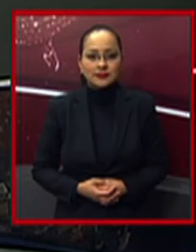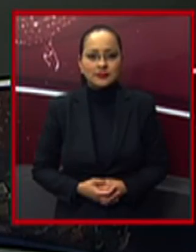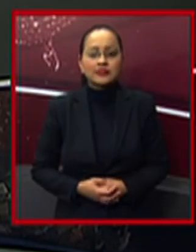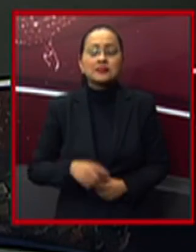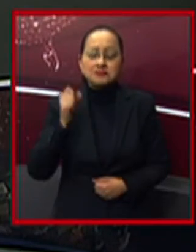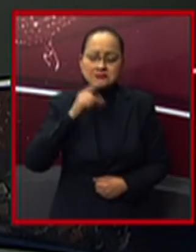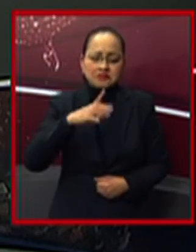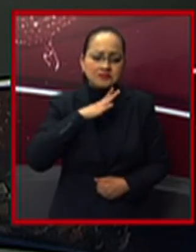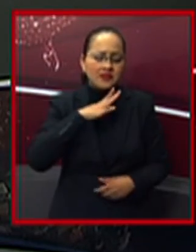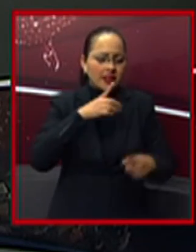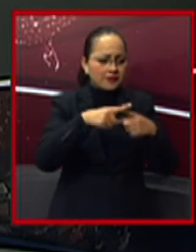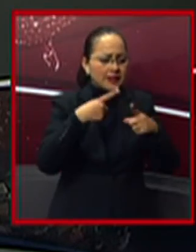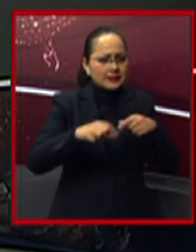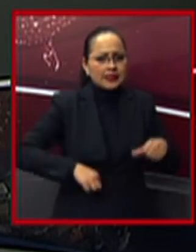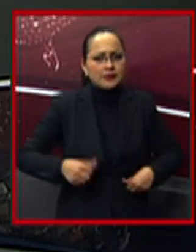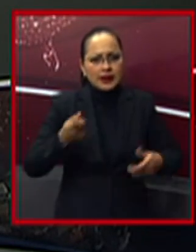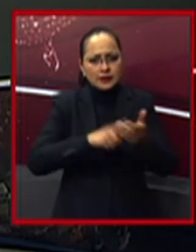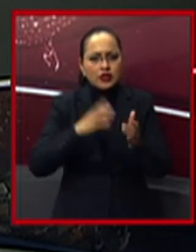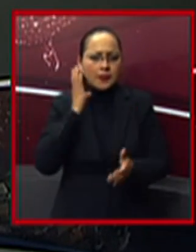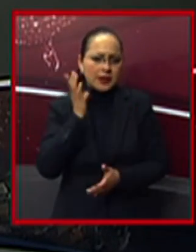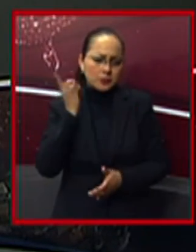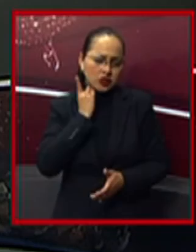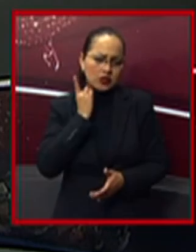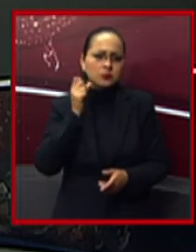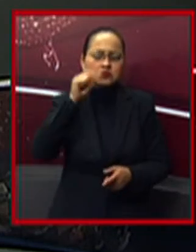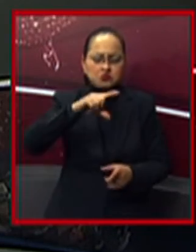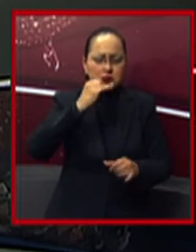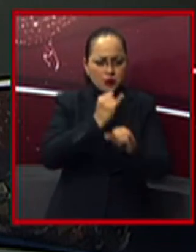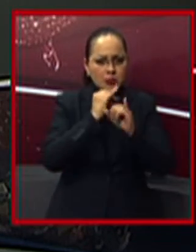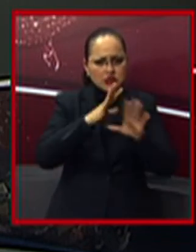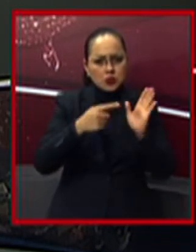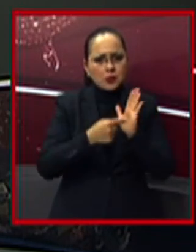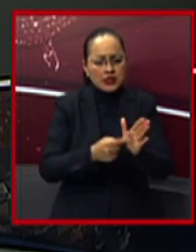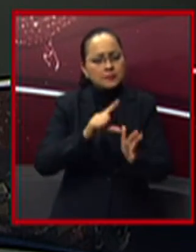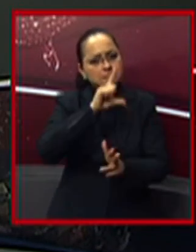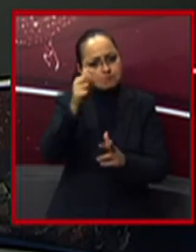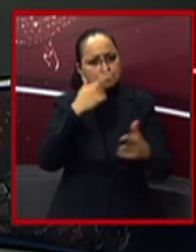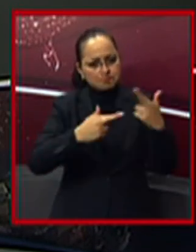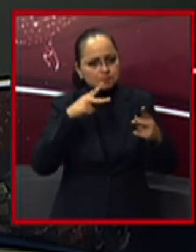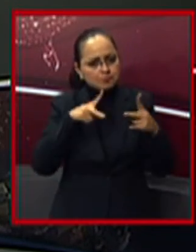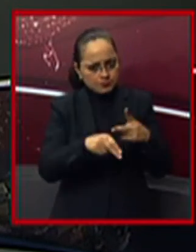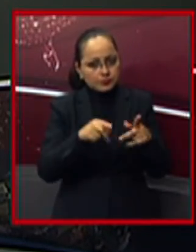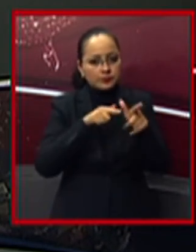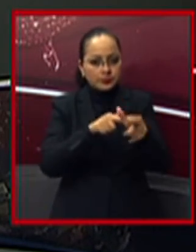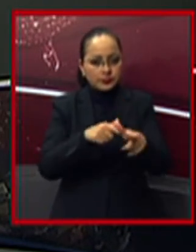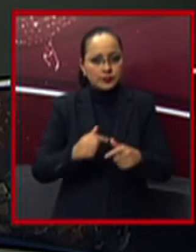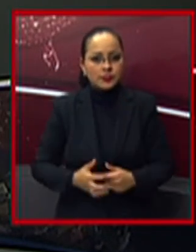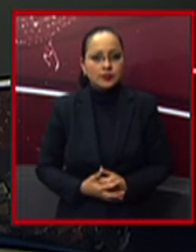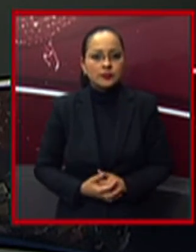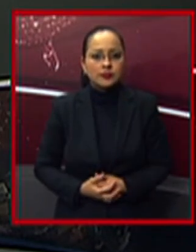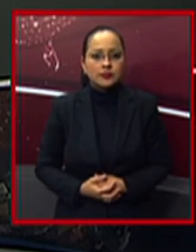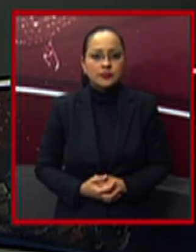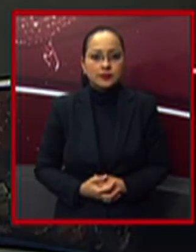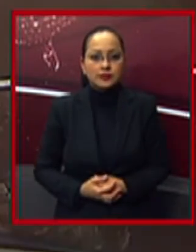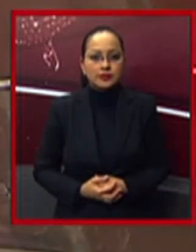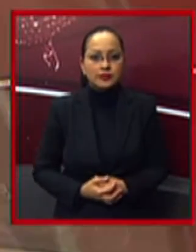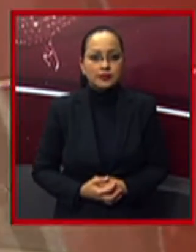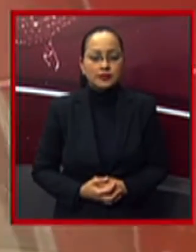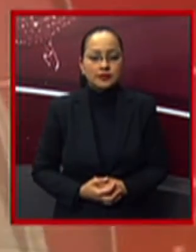También hubo actividad en el Pleno de la Cámara de Diputados. Toda esta información al regresar del corte. Continuamos.